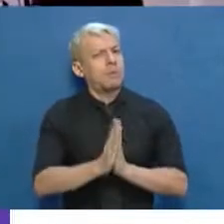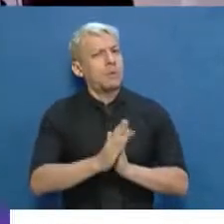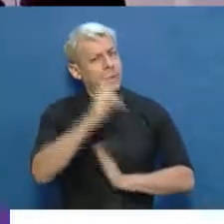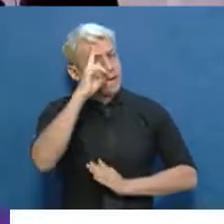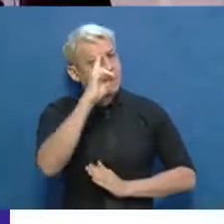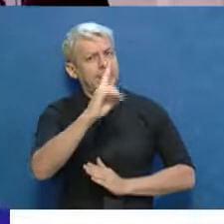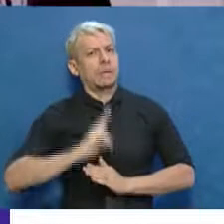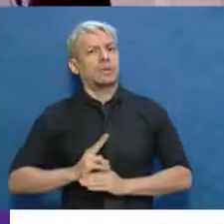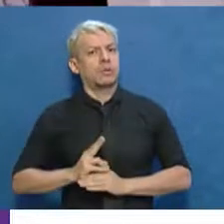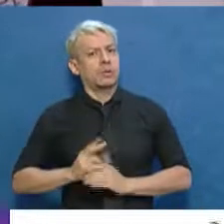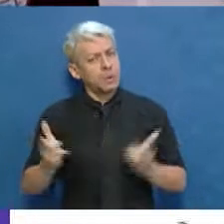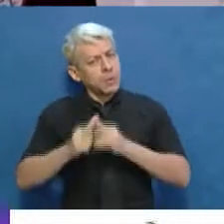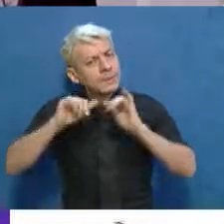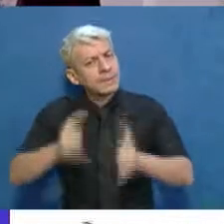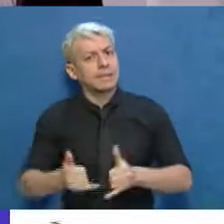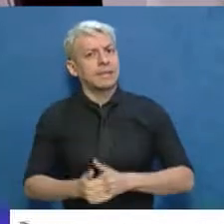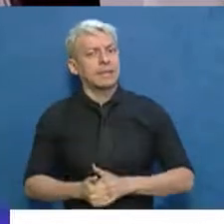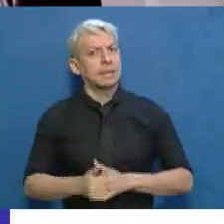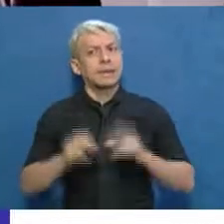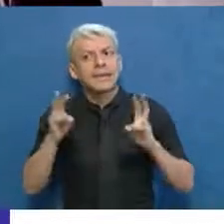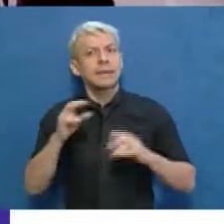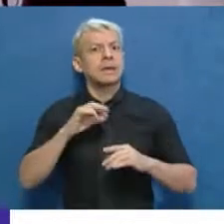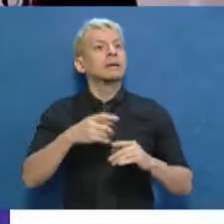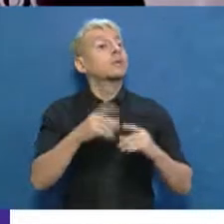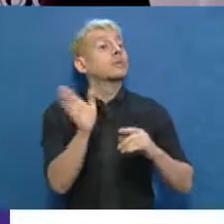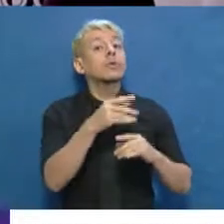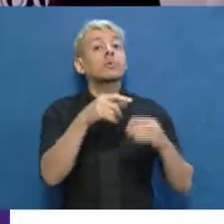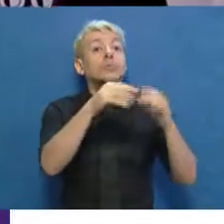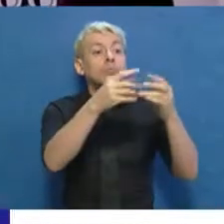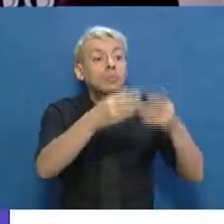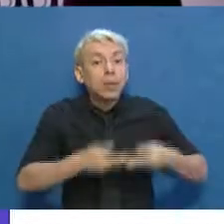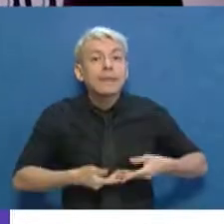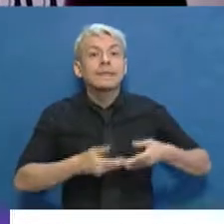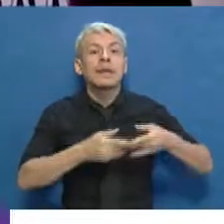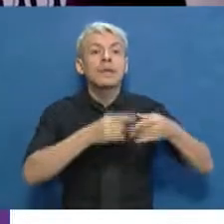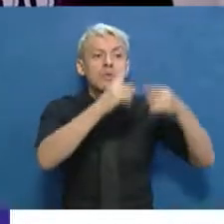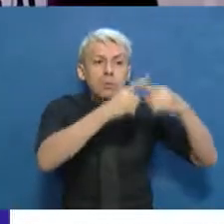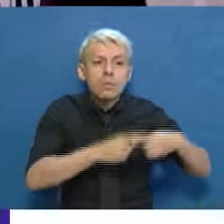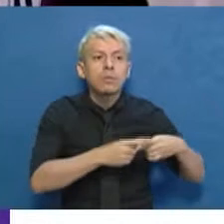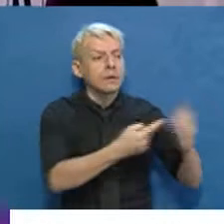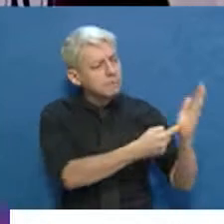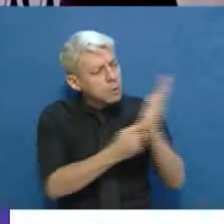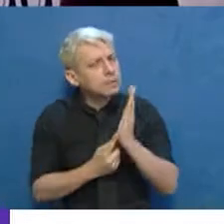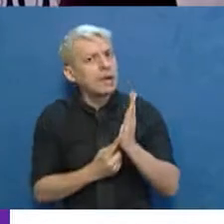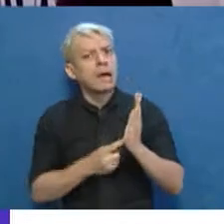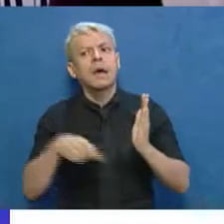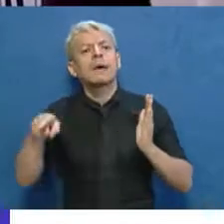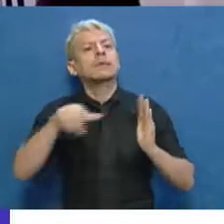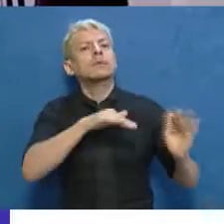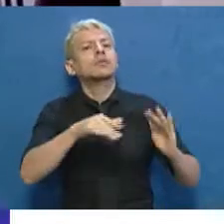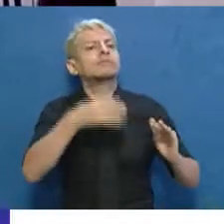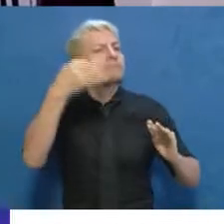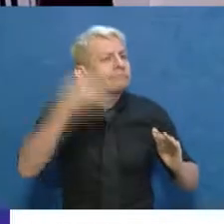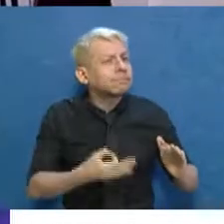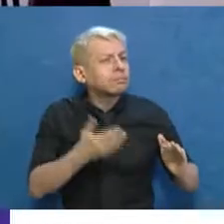menos, de reunirse con nosotros en una comisión técnica salarial y mostrarnos todos los números para que de verdad veamos la situación financiera de la